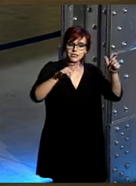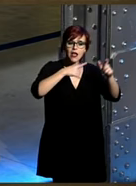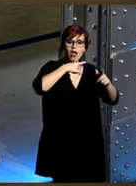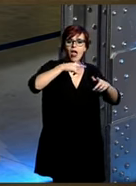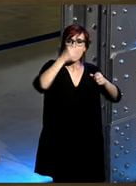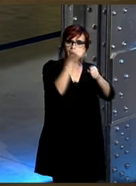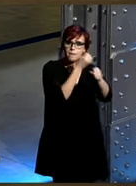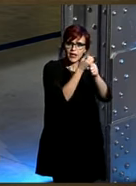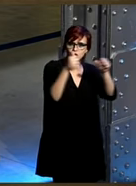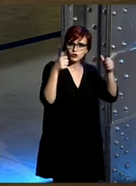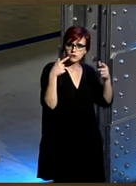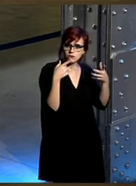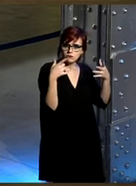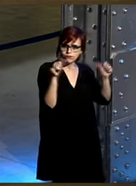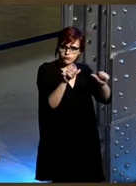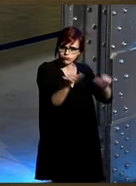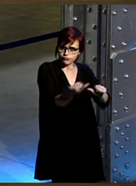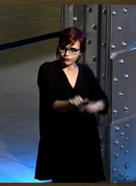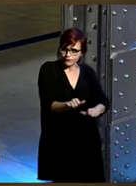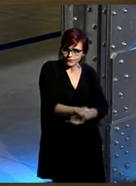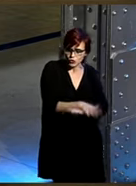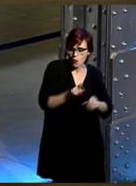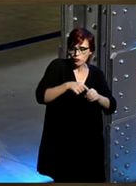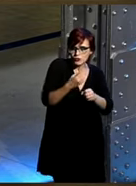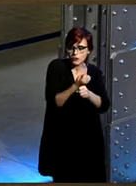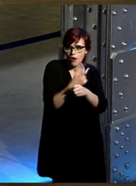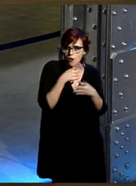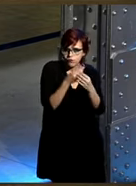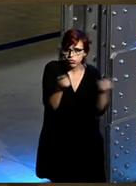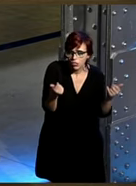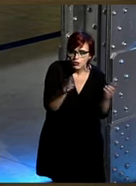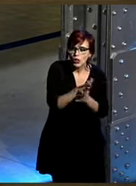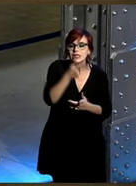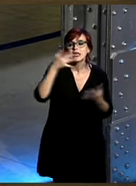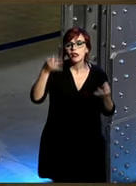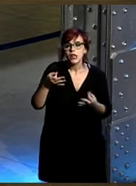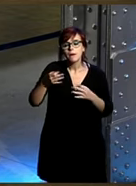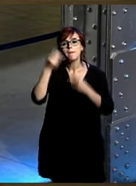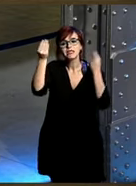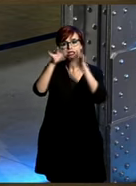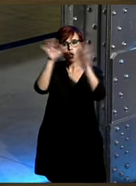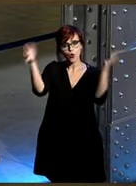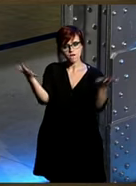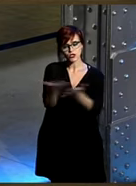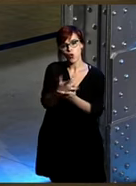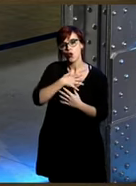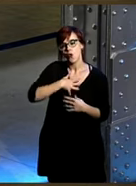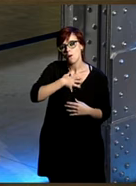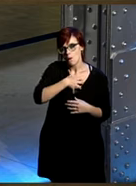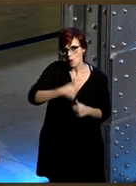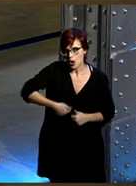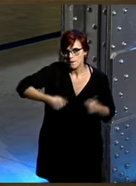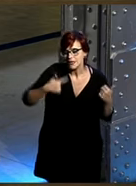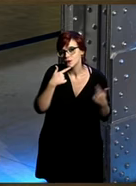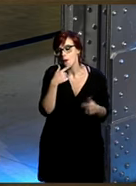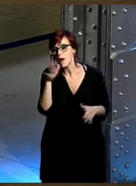destruye empleos, esta como otras tantas. Sería interesante que planteemos el universo un poco más complejo, no como una